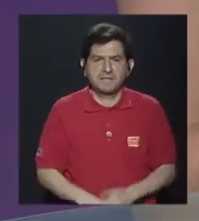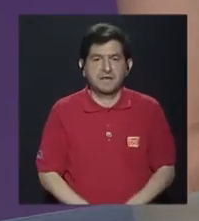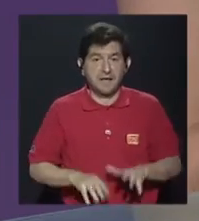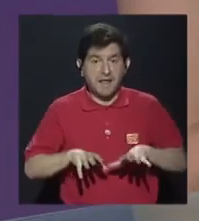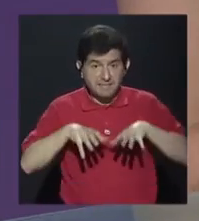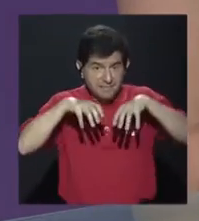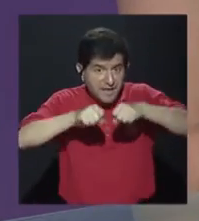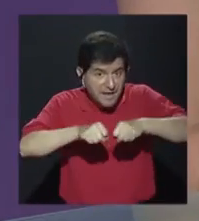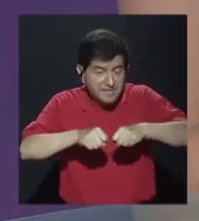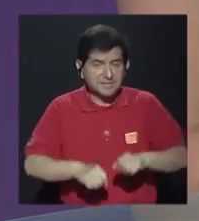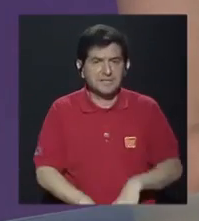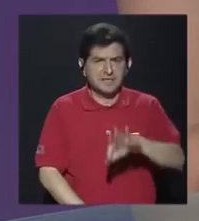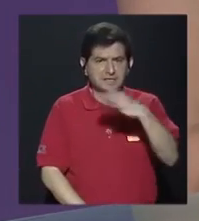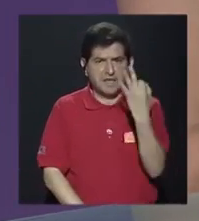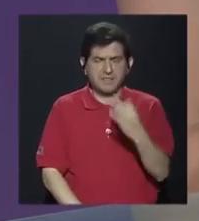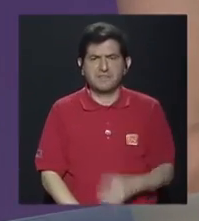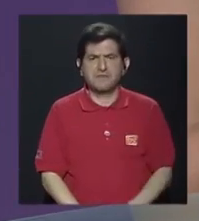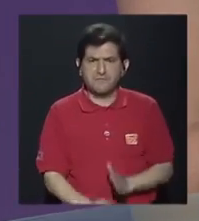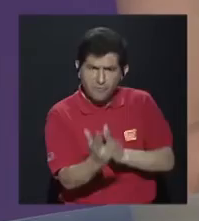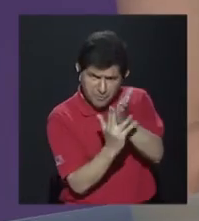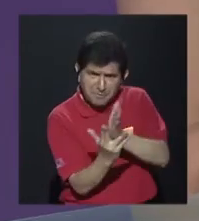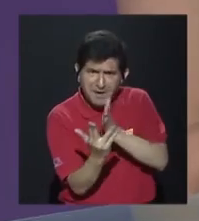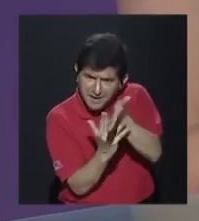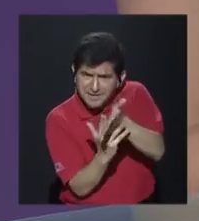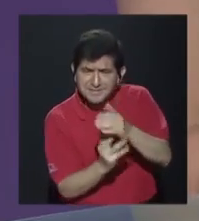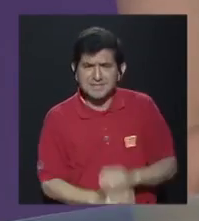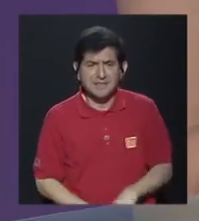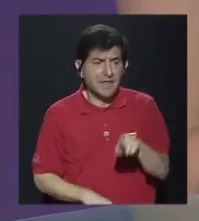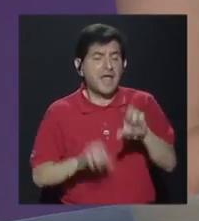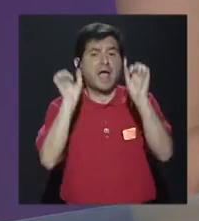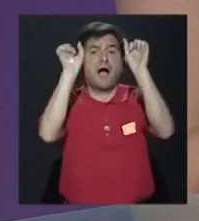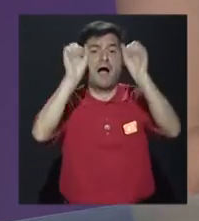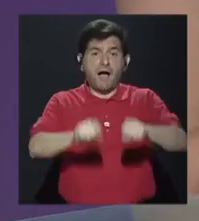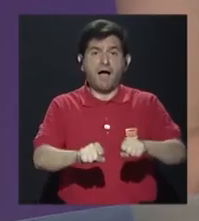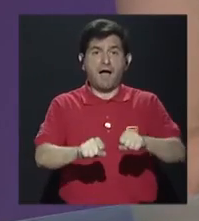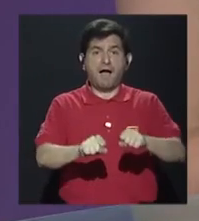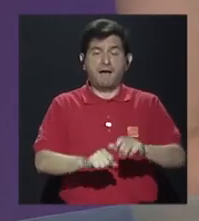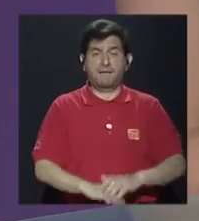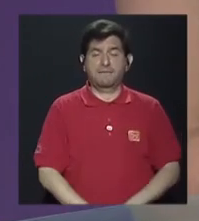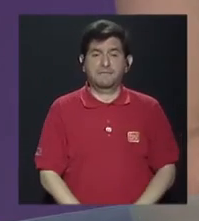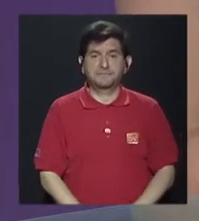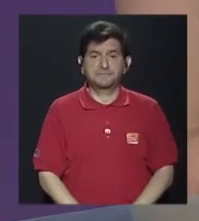citas en un formato accesible en el cual ellas puedan